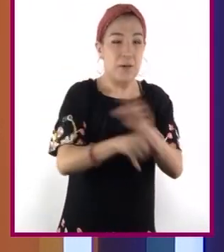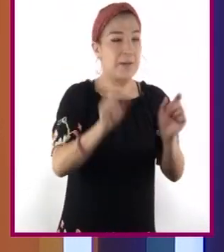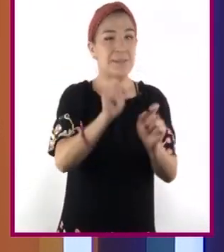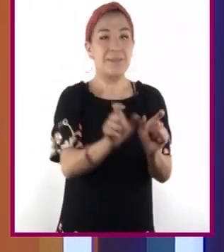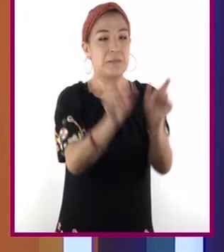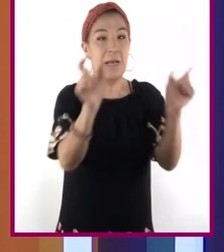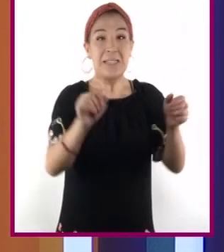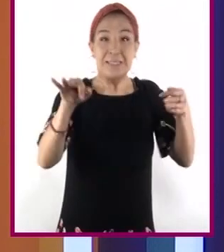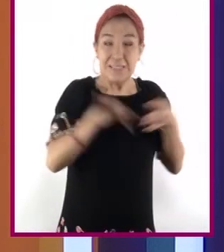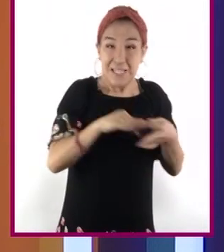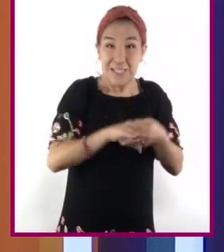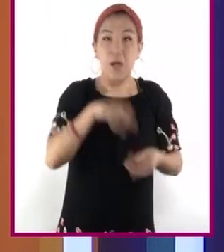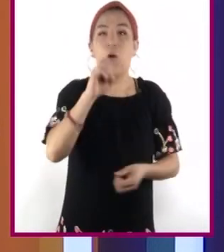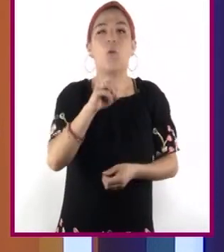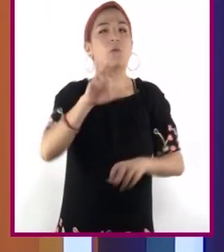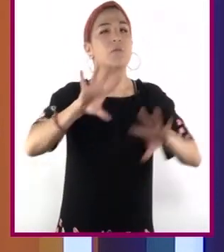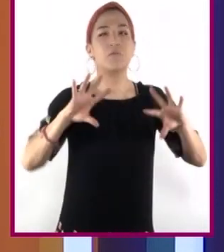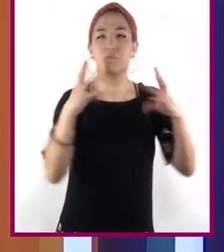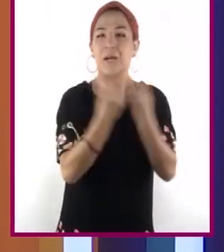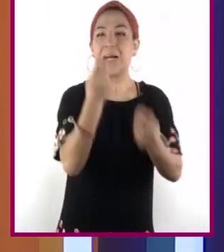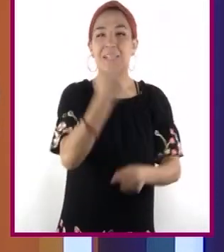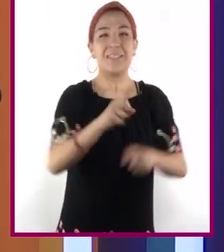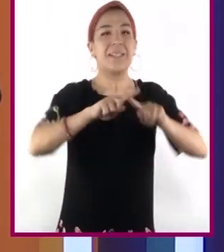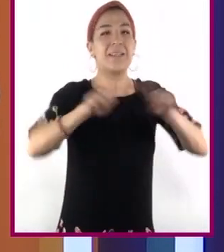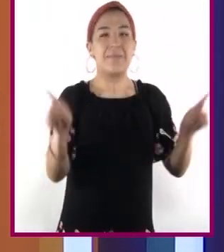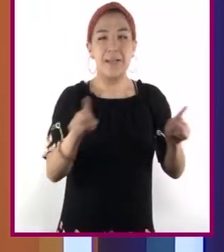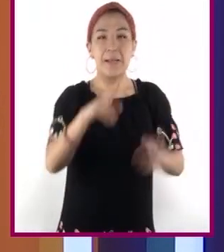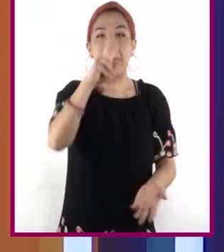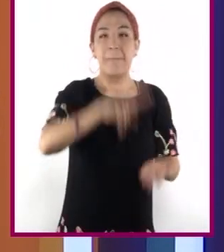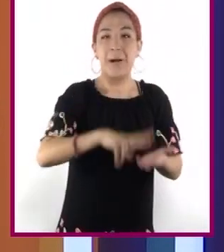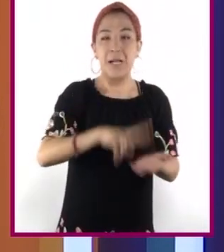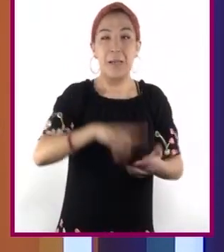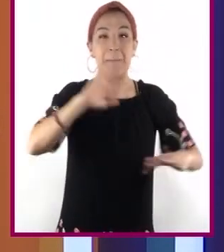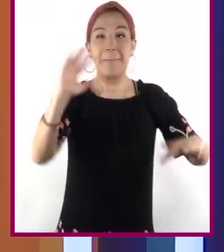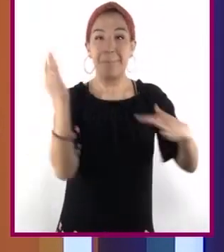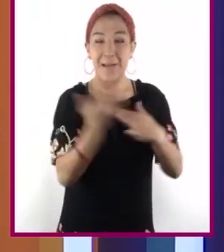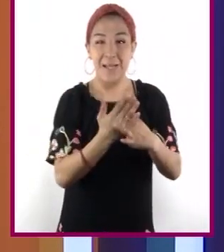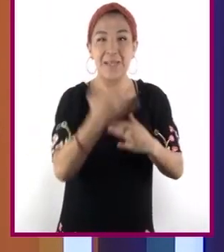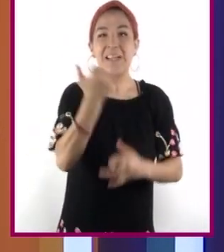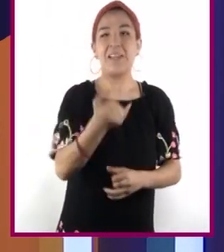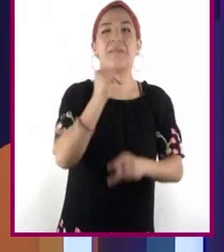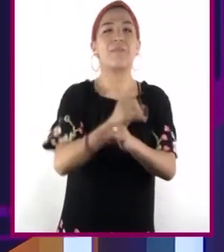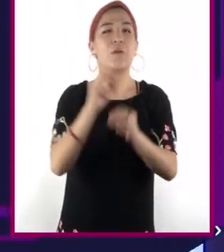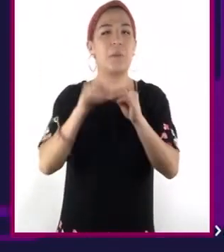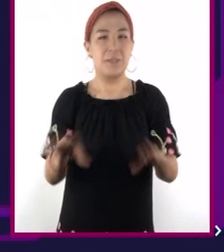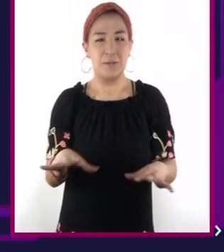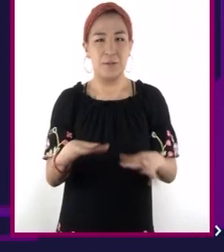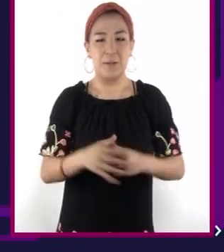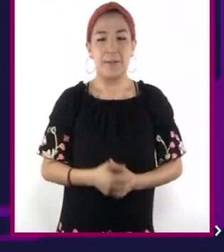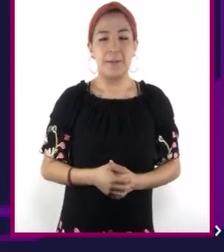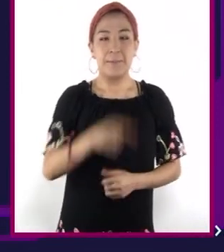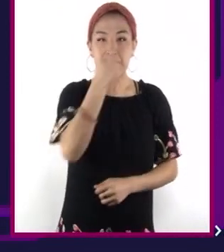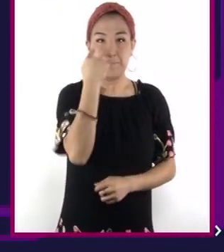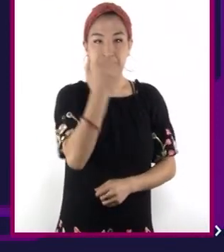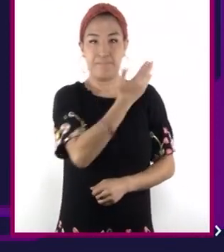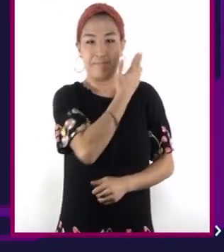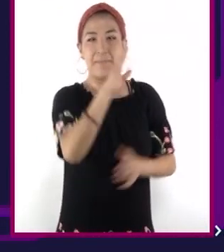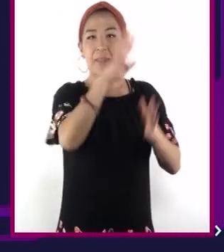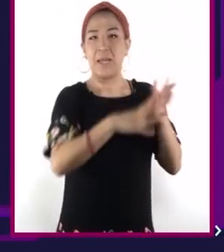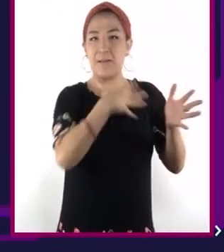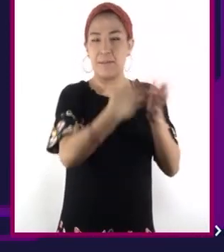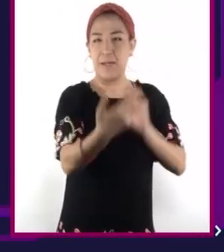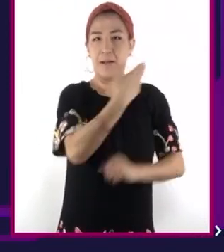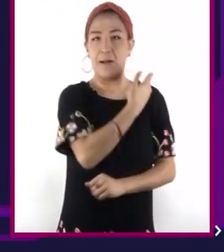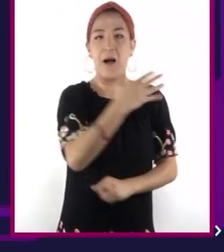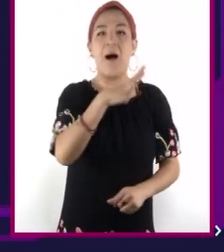el valor absoluto de la diferencia entre los valores de la media y el dato. En la tabla se muestran